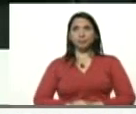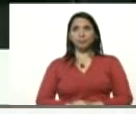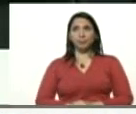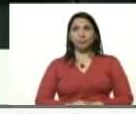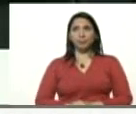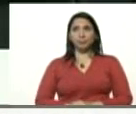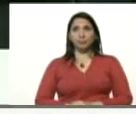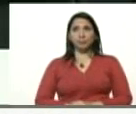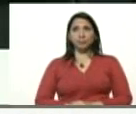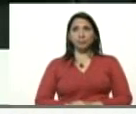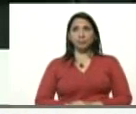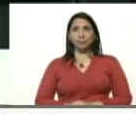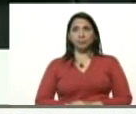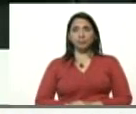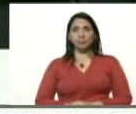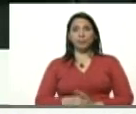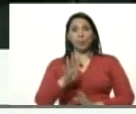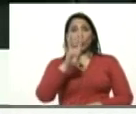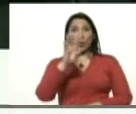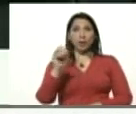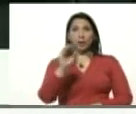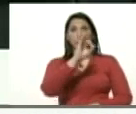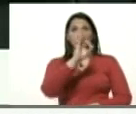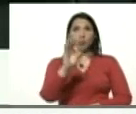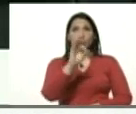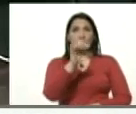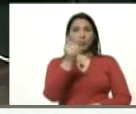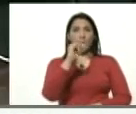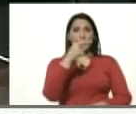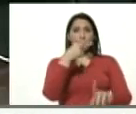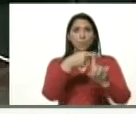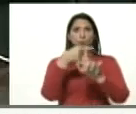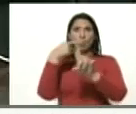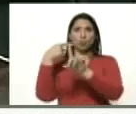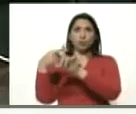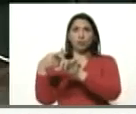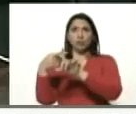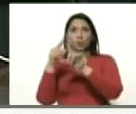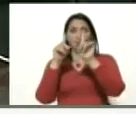Y han salido el 40%.